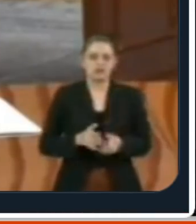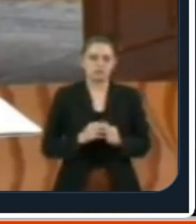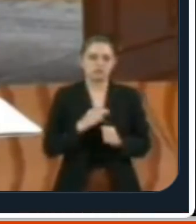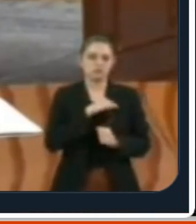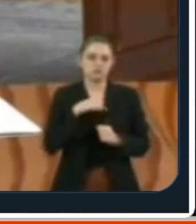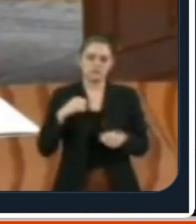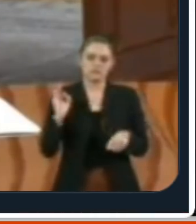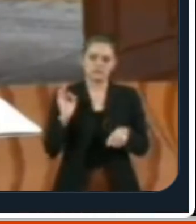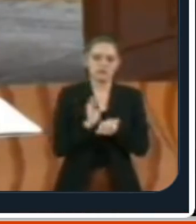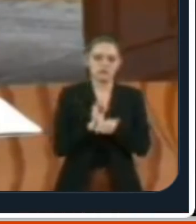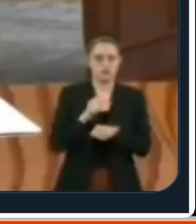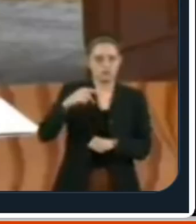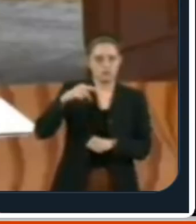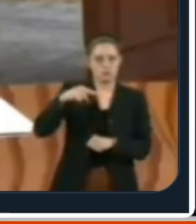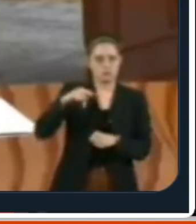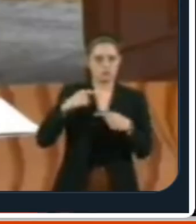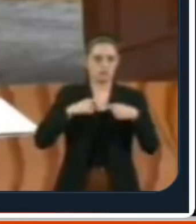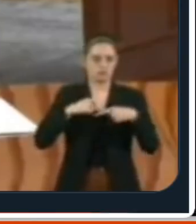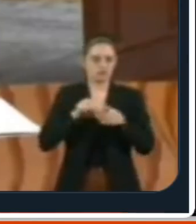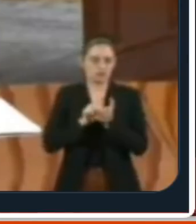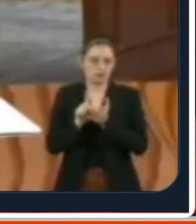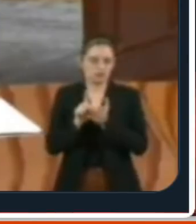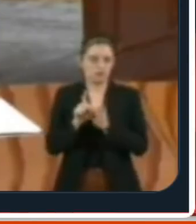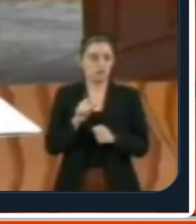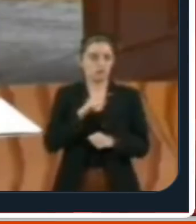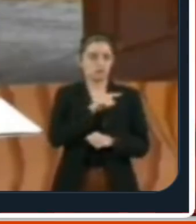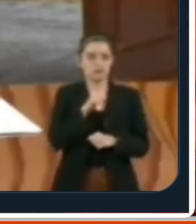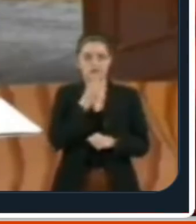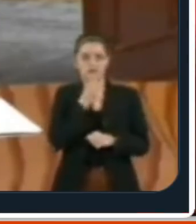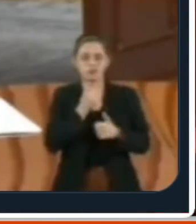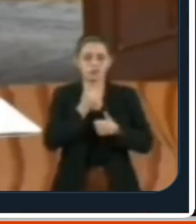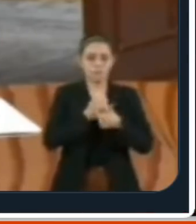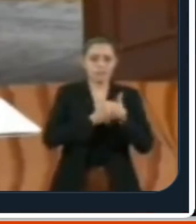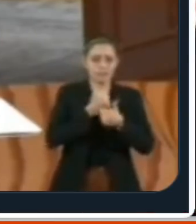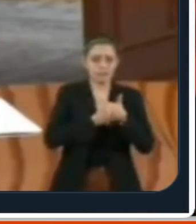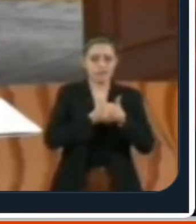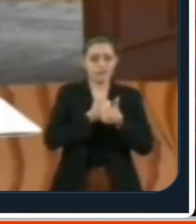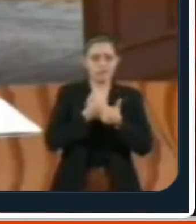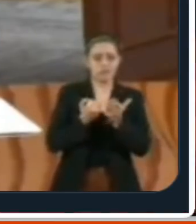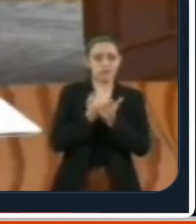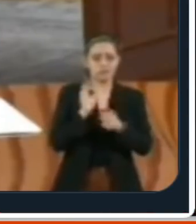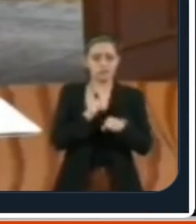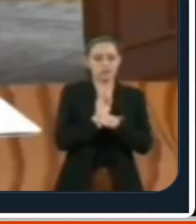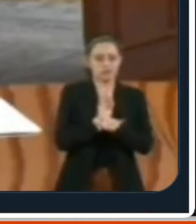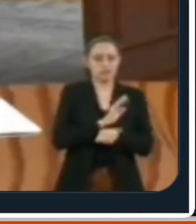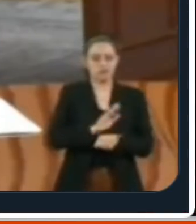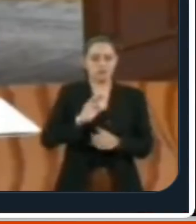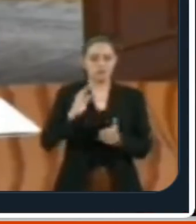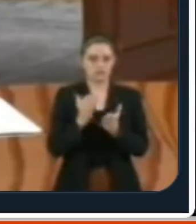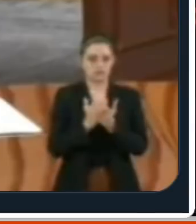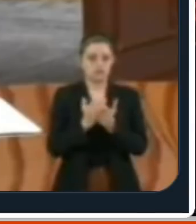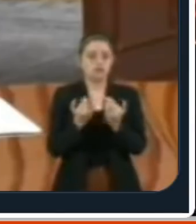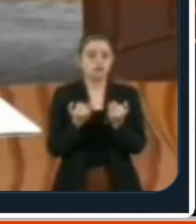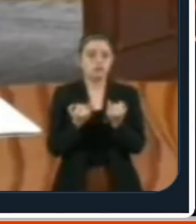Derecho a la arbitrariedad e invasión de competencias. Hemos contrapuesto el